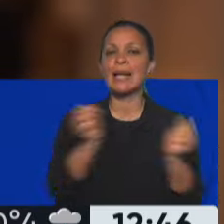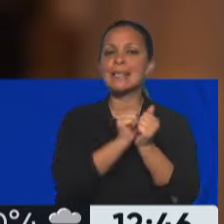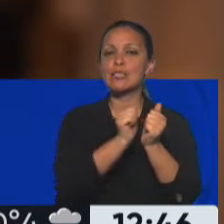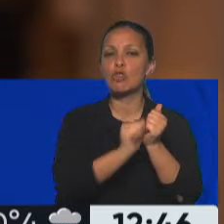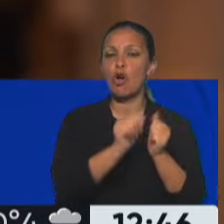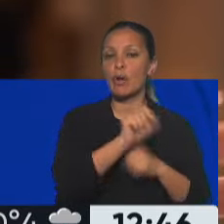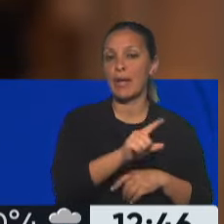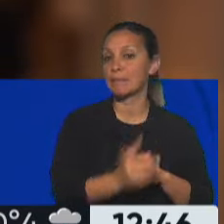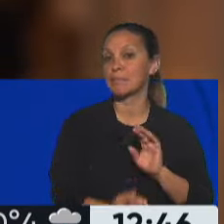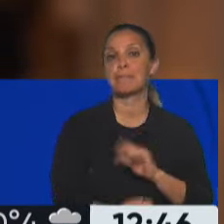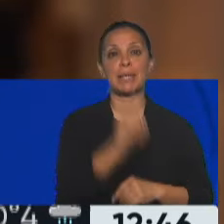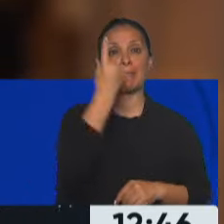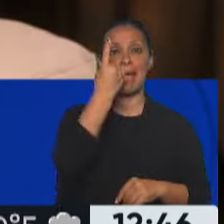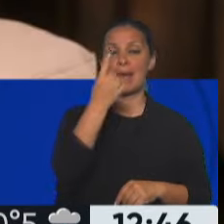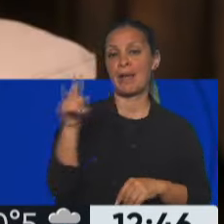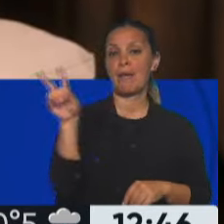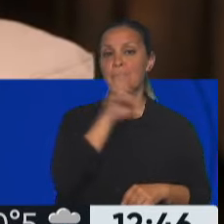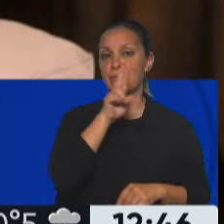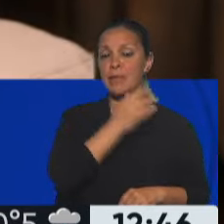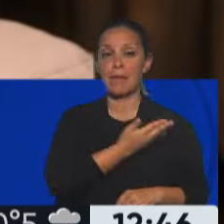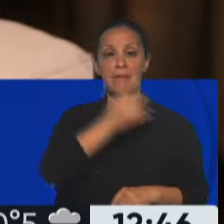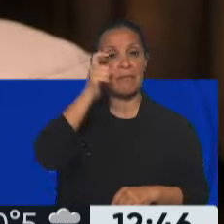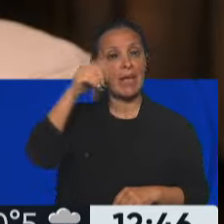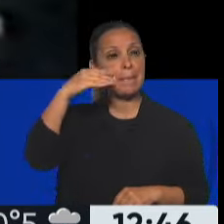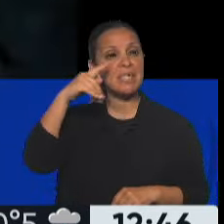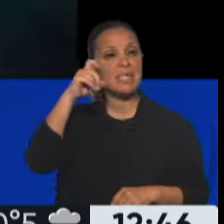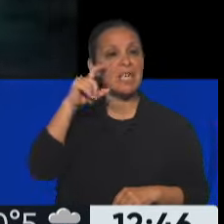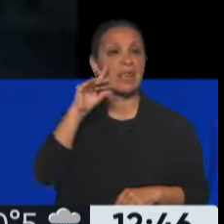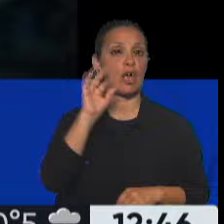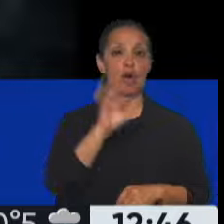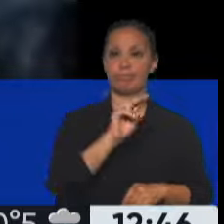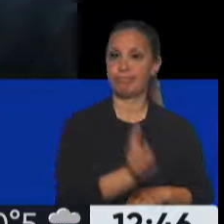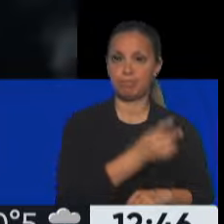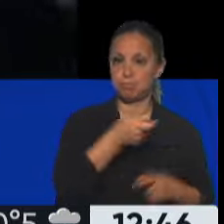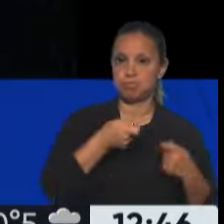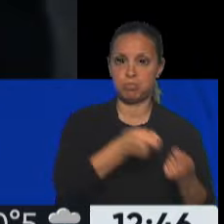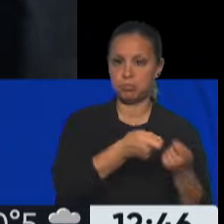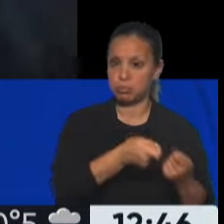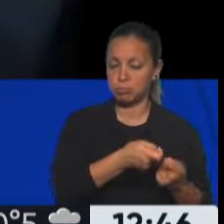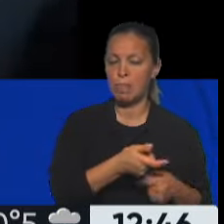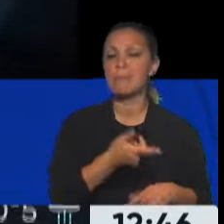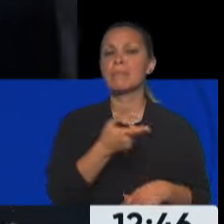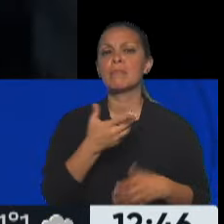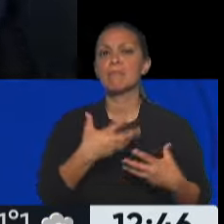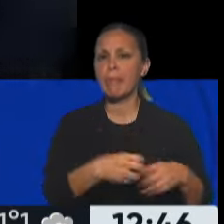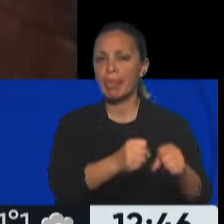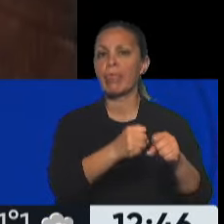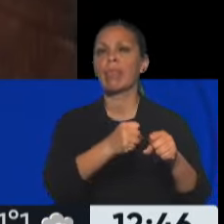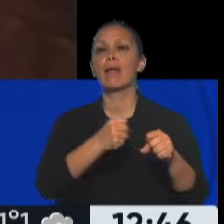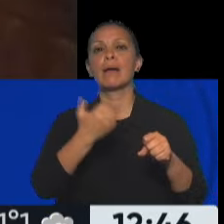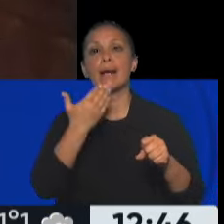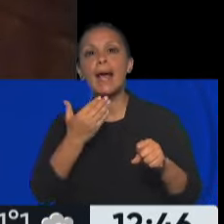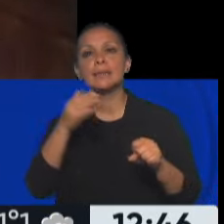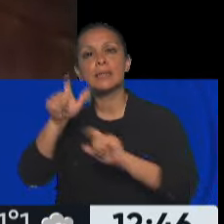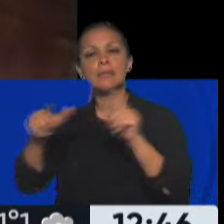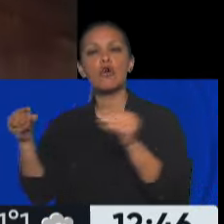primer femicidio ocurrido y tomado en cuenta como eso, ¿no? Como esa calidad de crimen, a través de la mirada de quienes fueron sus